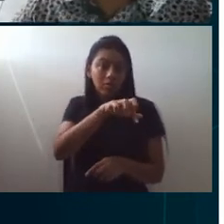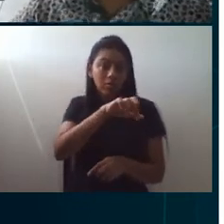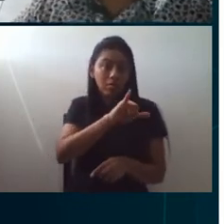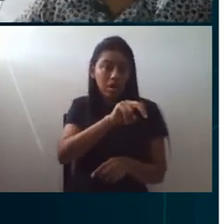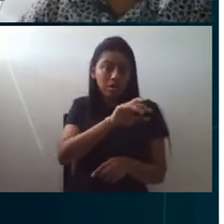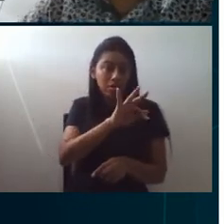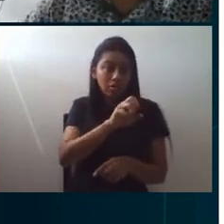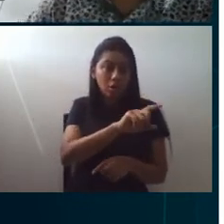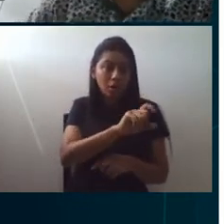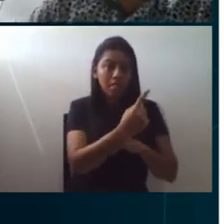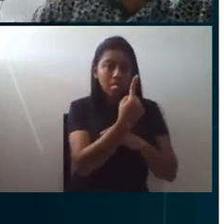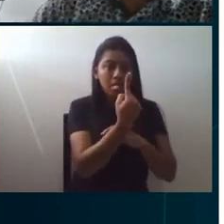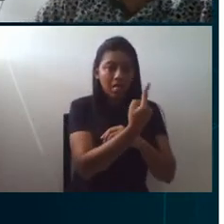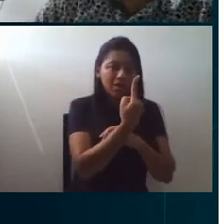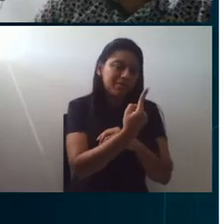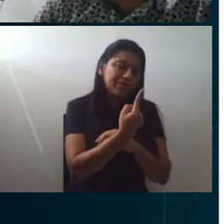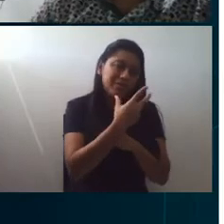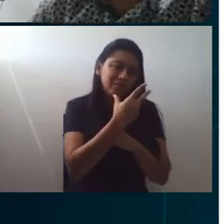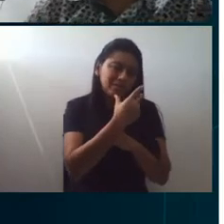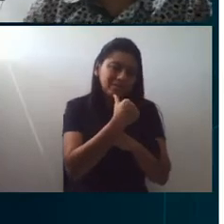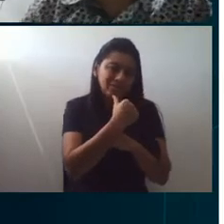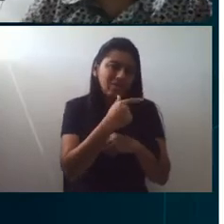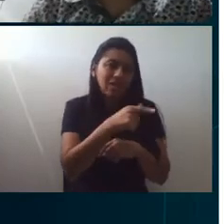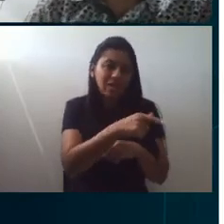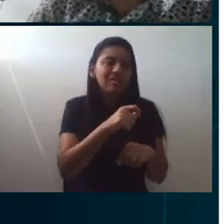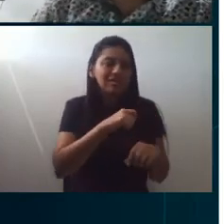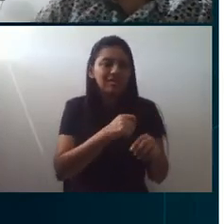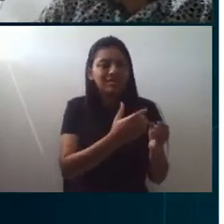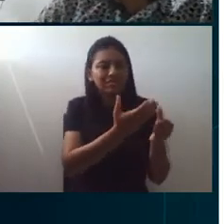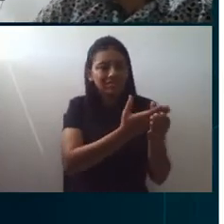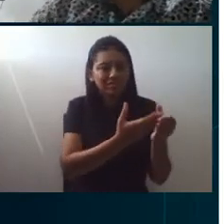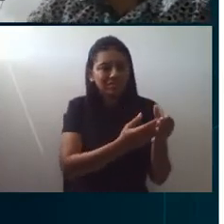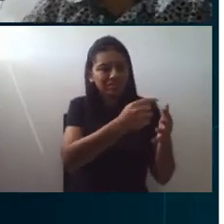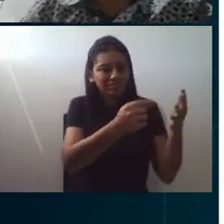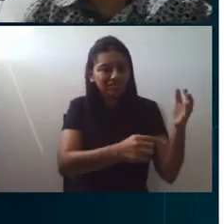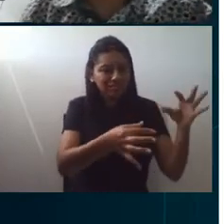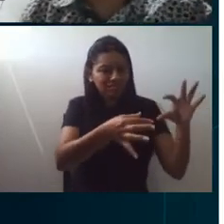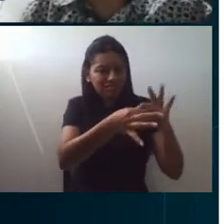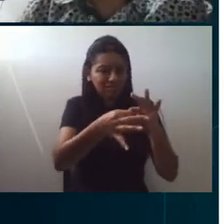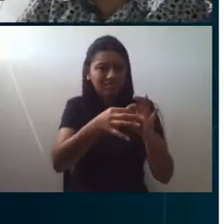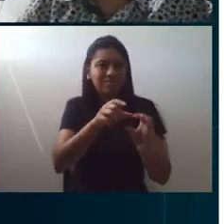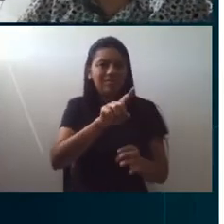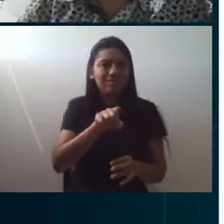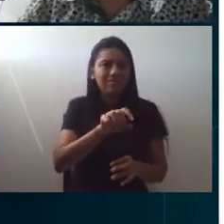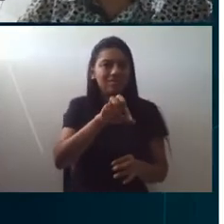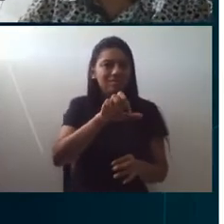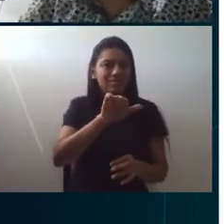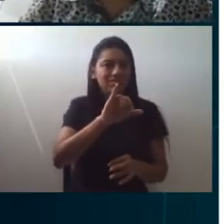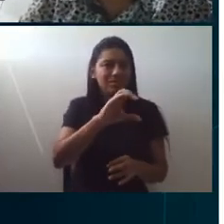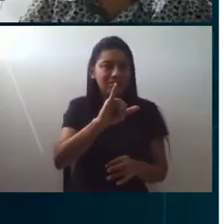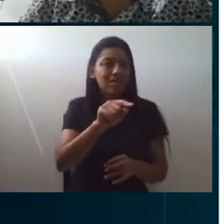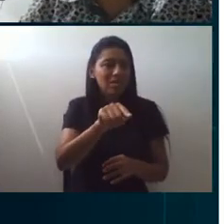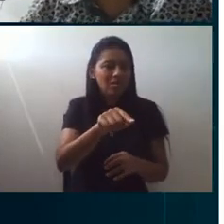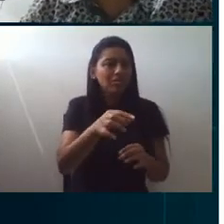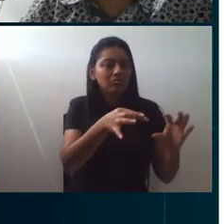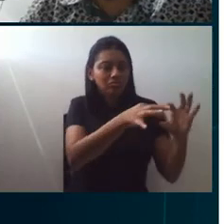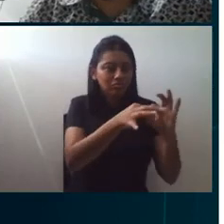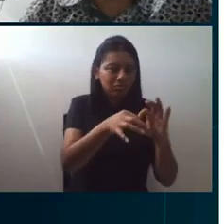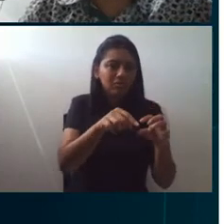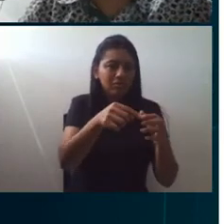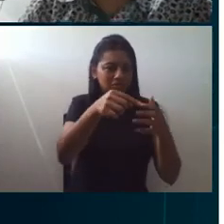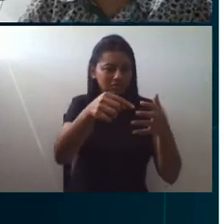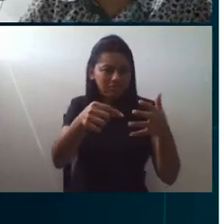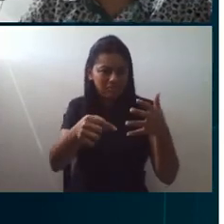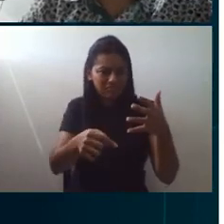Python. Las librerías que asociadas a Python, como Spicy, pues que están desarrolladas a través de Python, el Watson